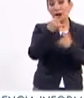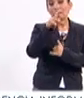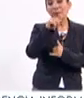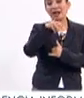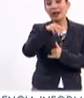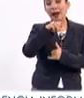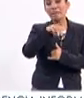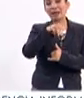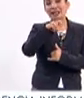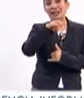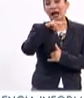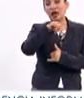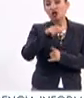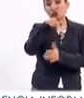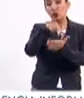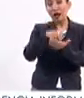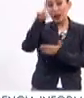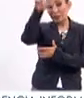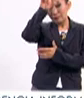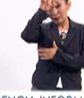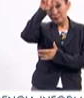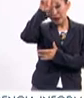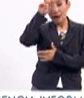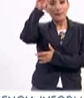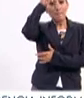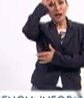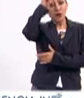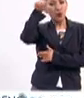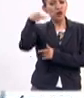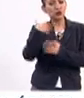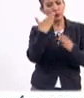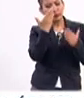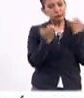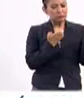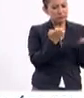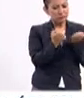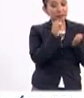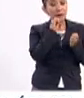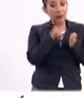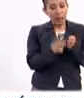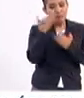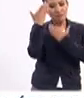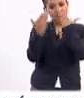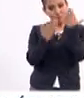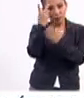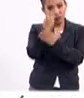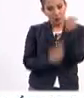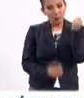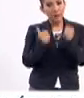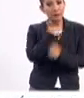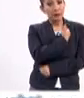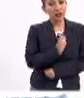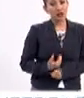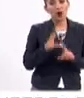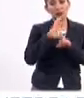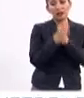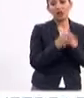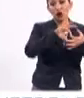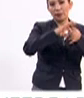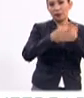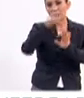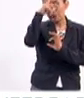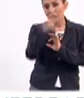Juegos Panamericanos con sede en Lima, Perú. Pero su formación no solo es física, también es académica. El presidente del Comité